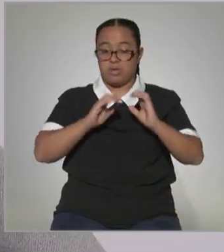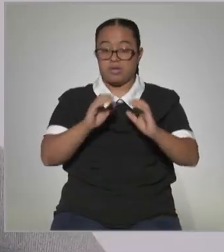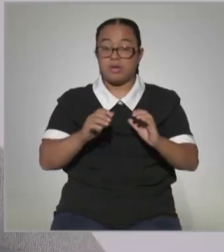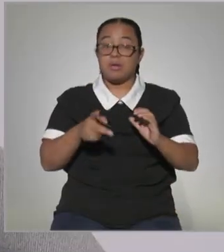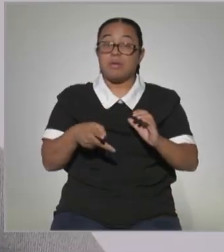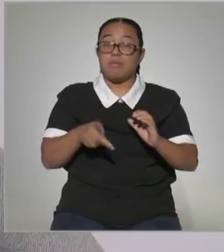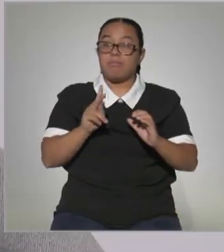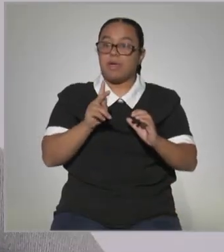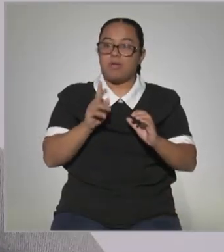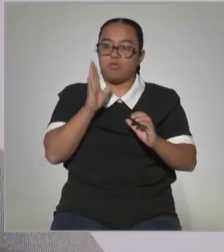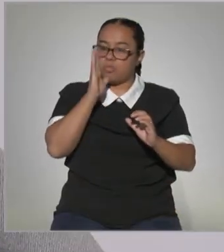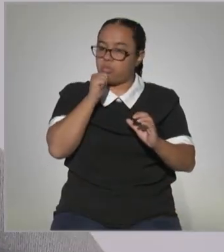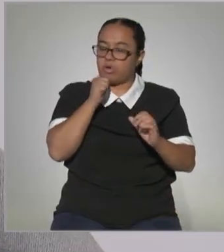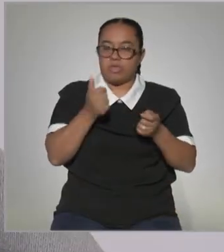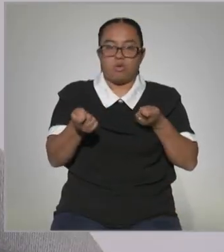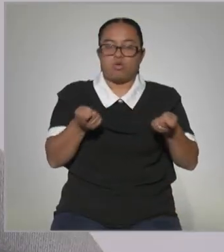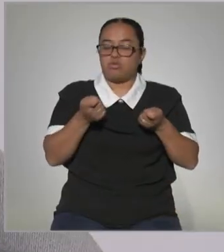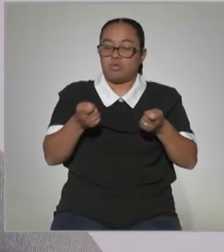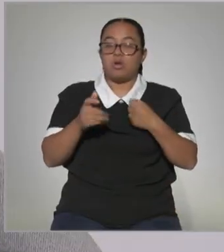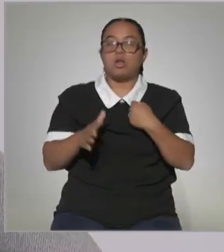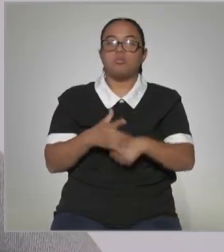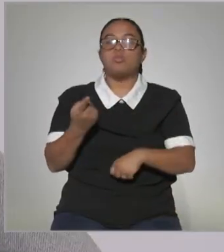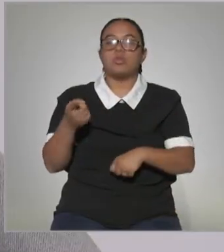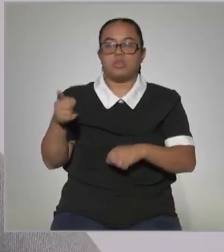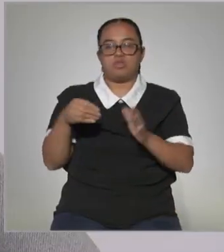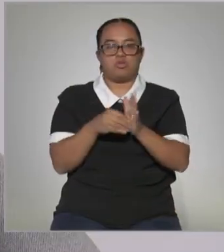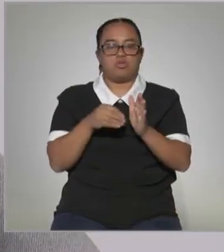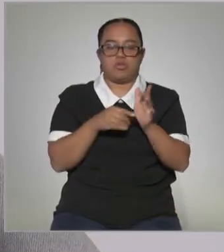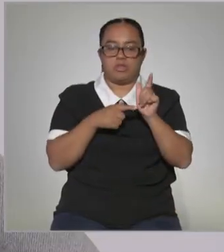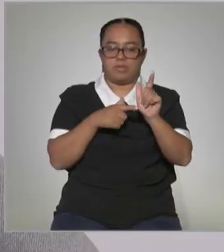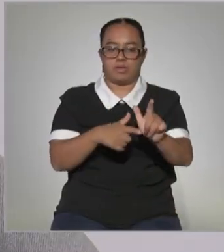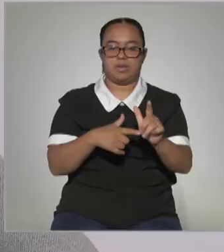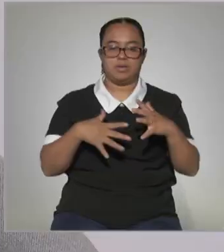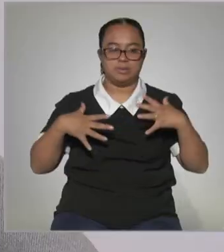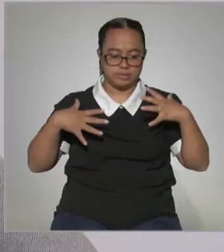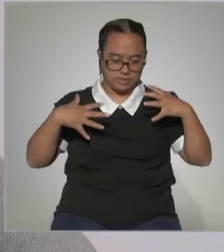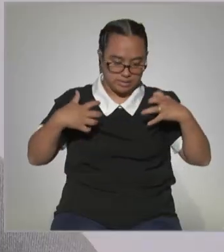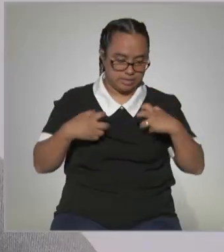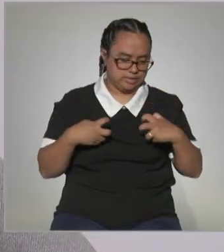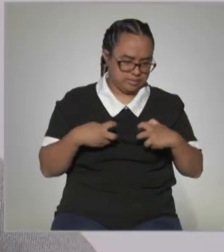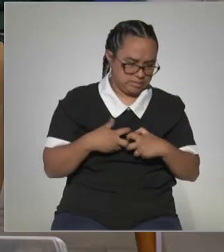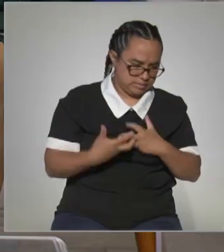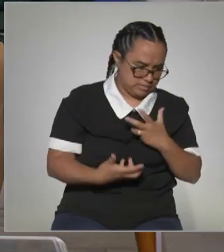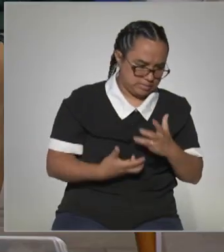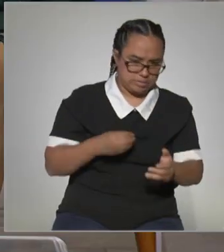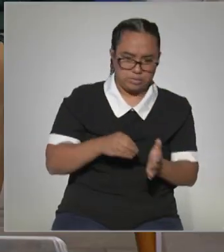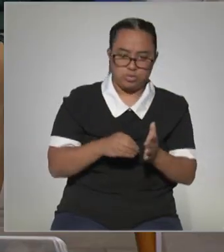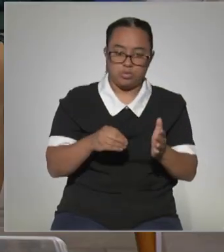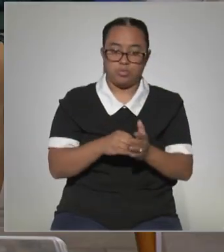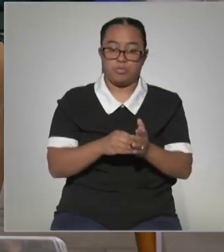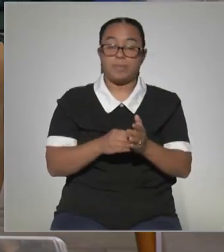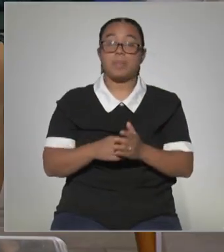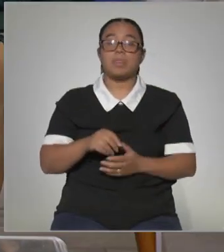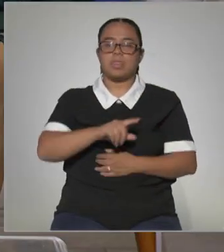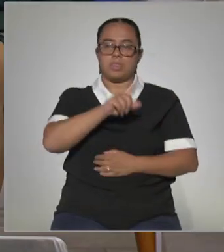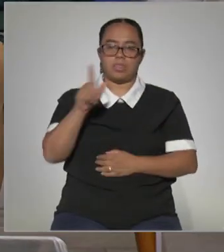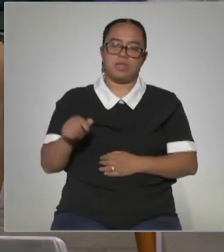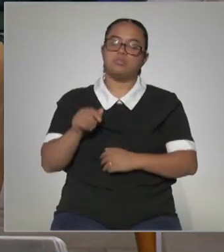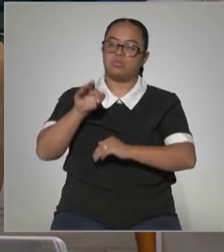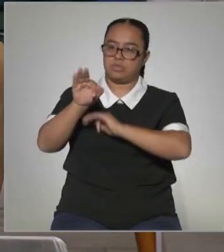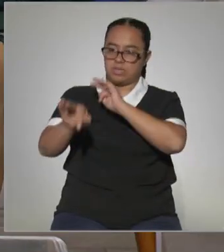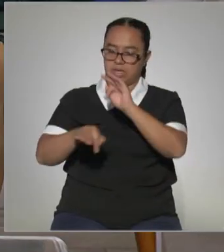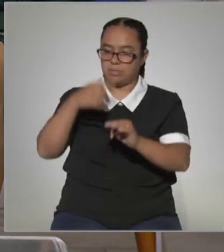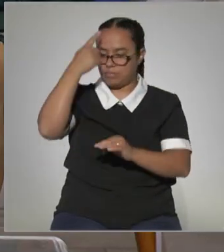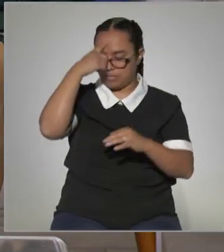de regularse porque realmente todavía está la cuestión del trastorno de ansiedad. Y cuando empezamos el tratamiento